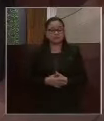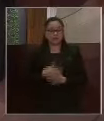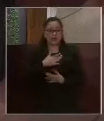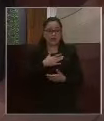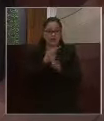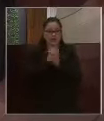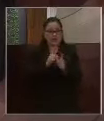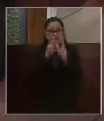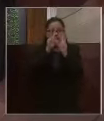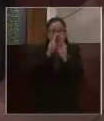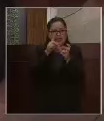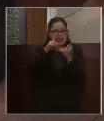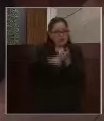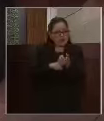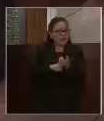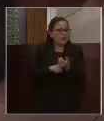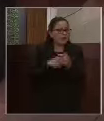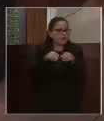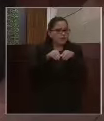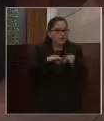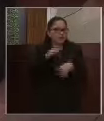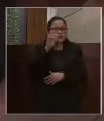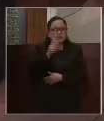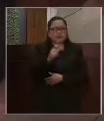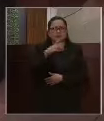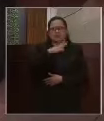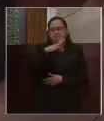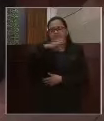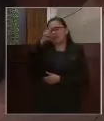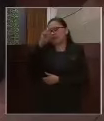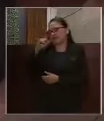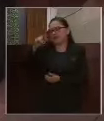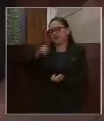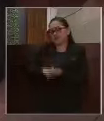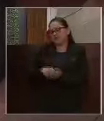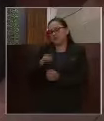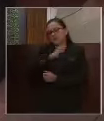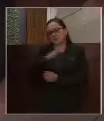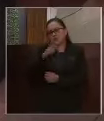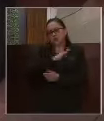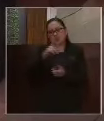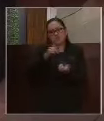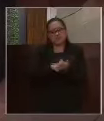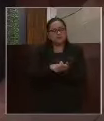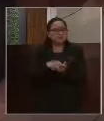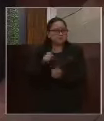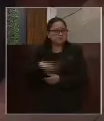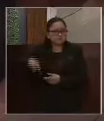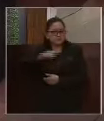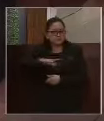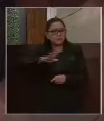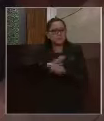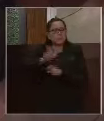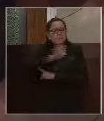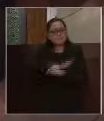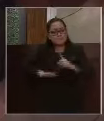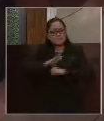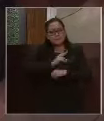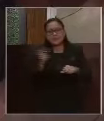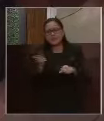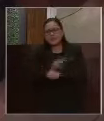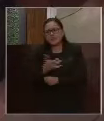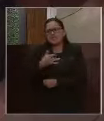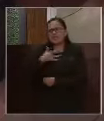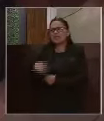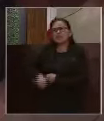contenido es la decisión de un medio masivo, de un mass media, dirían en inglés, respecto a los acontecimientos en concreto que